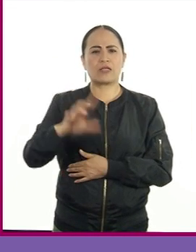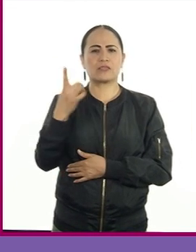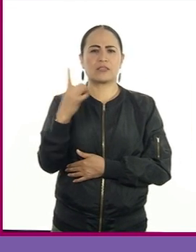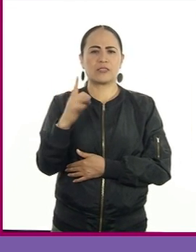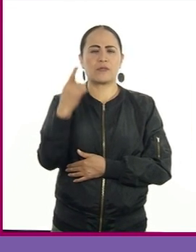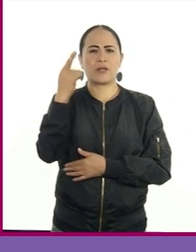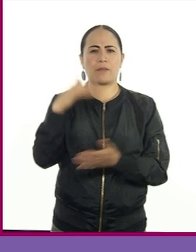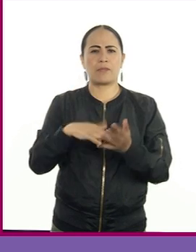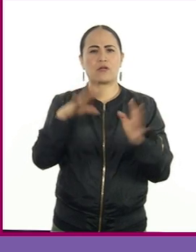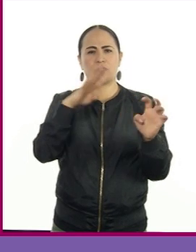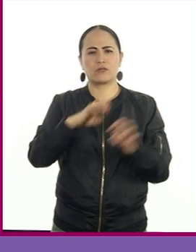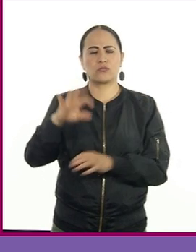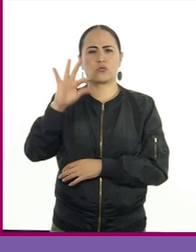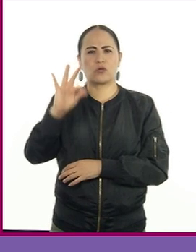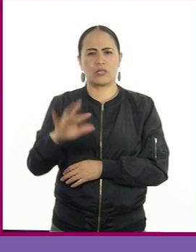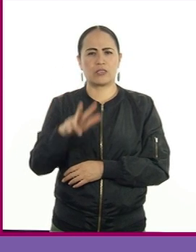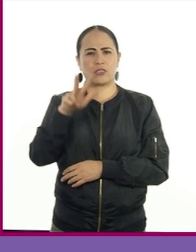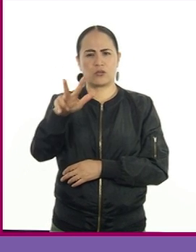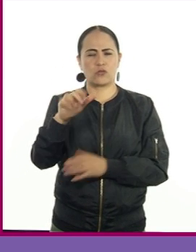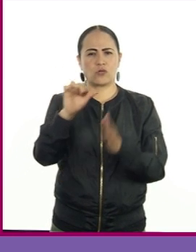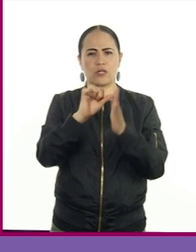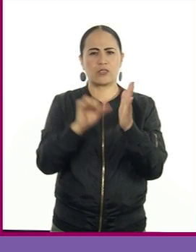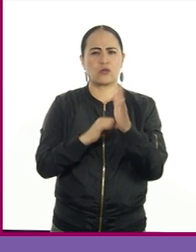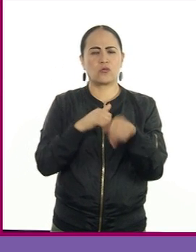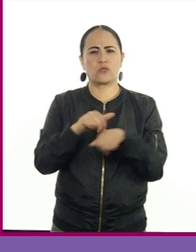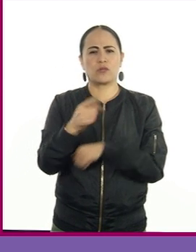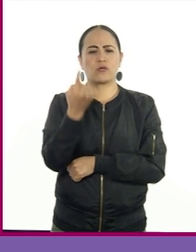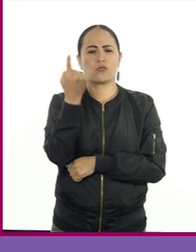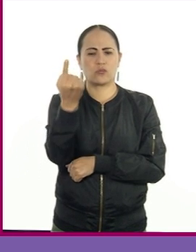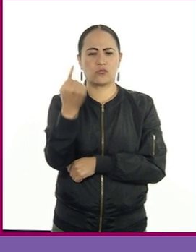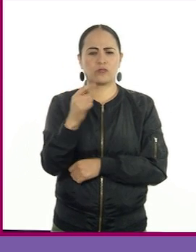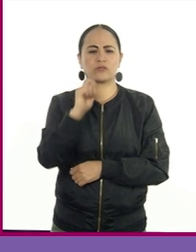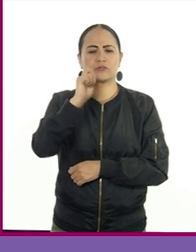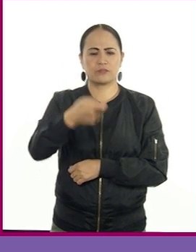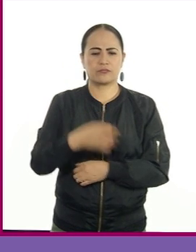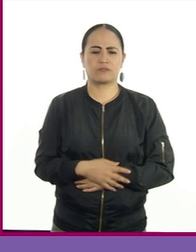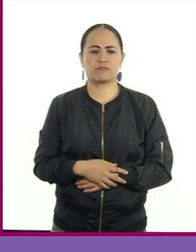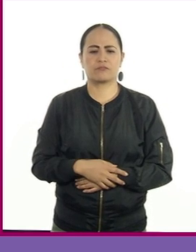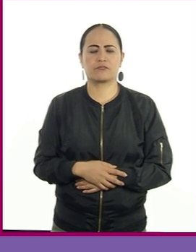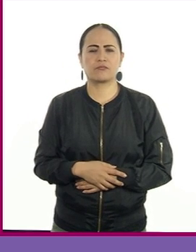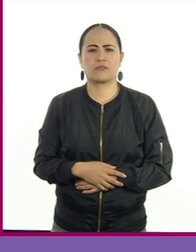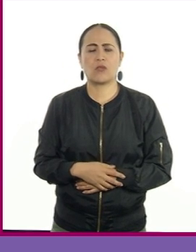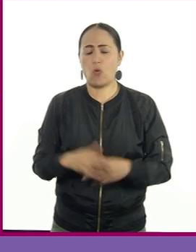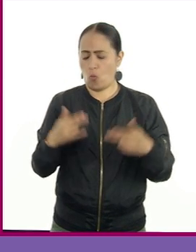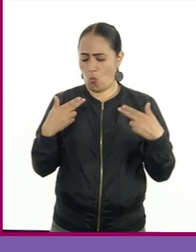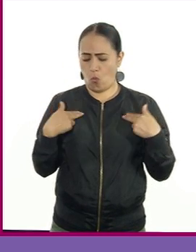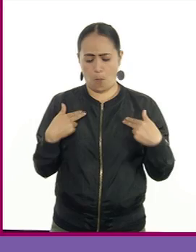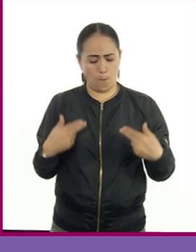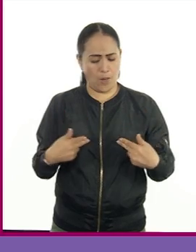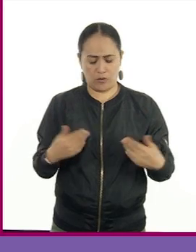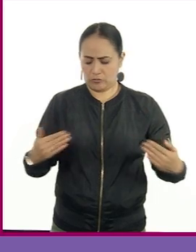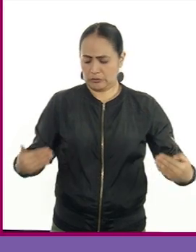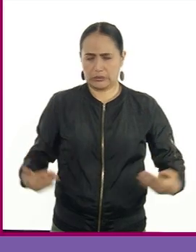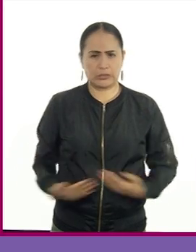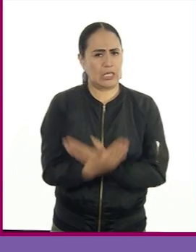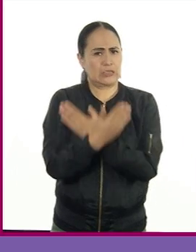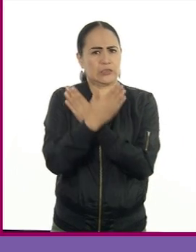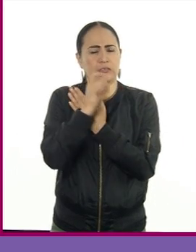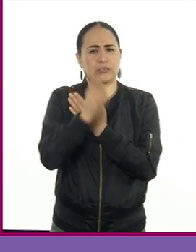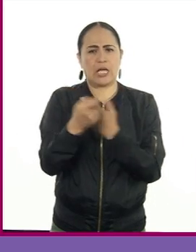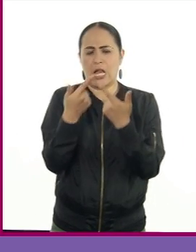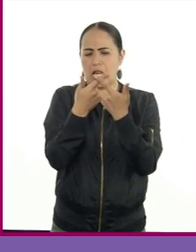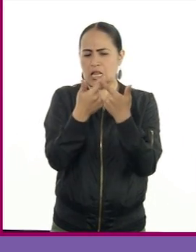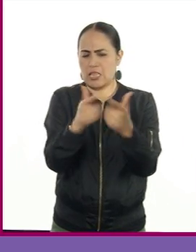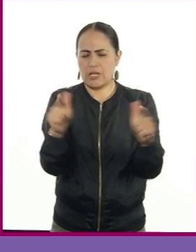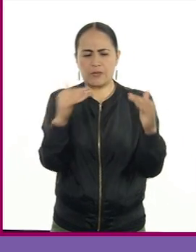diciembre de 1948. En el artículo primero menciona que todos los seres humanos nacen libres e iguales